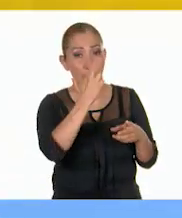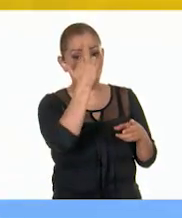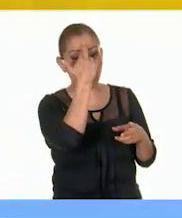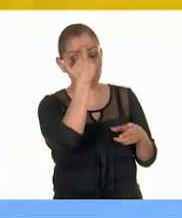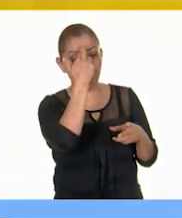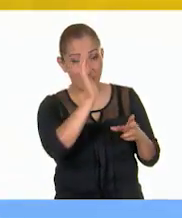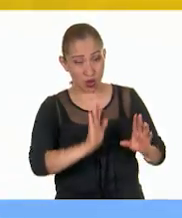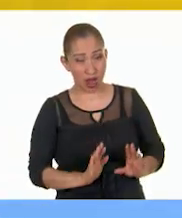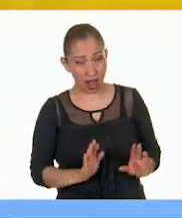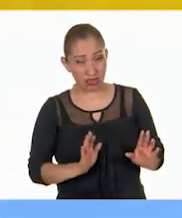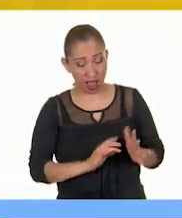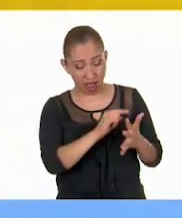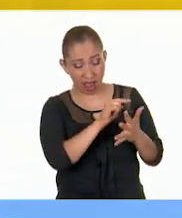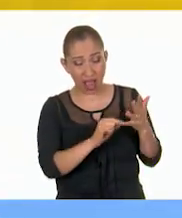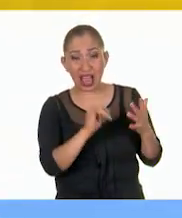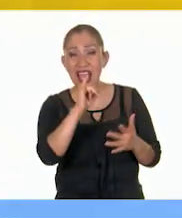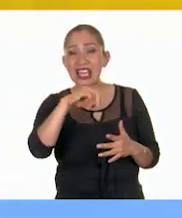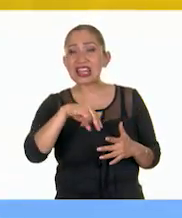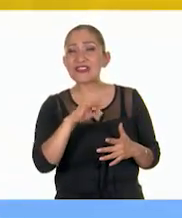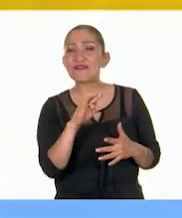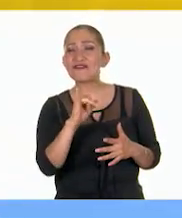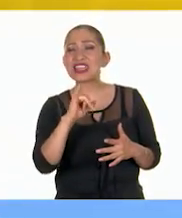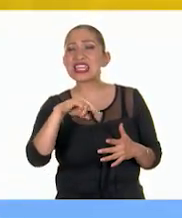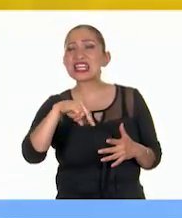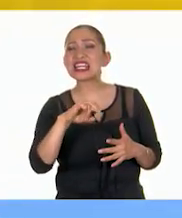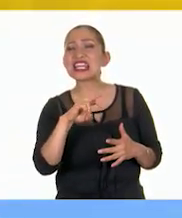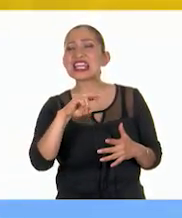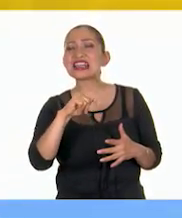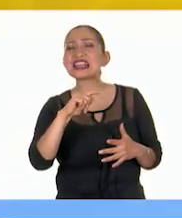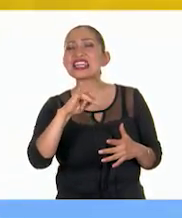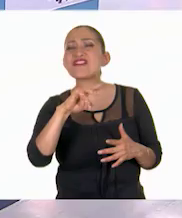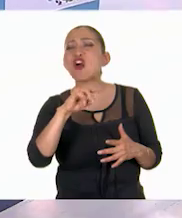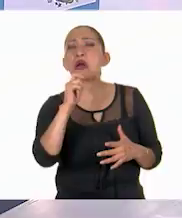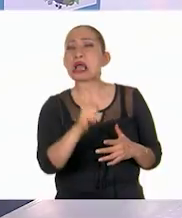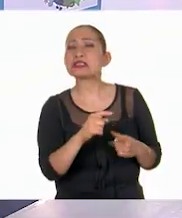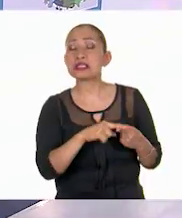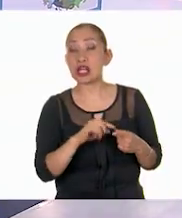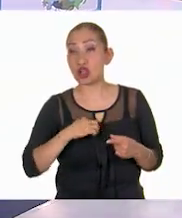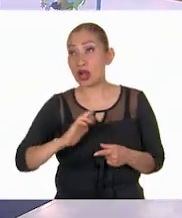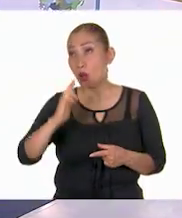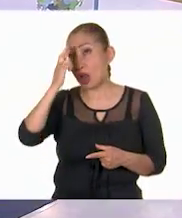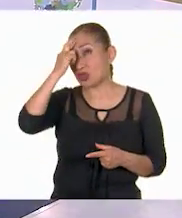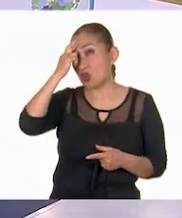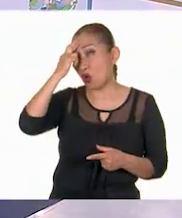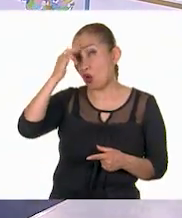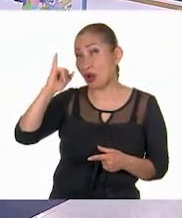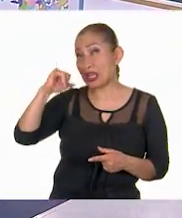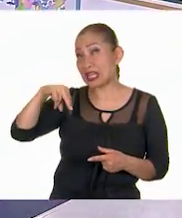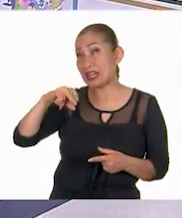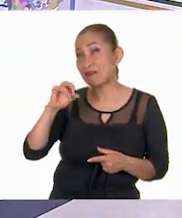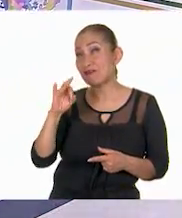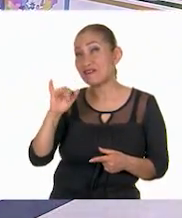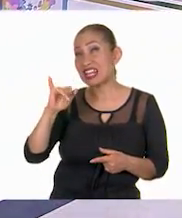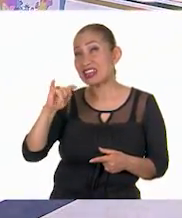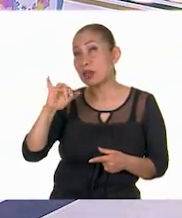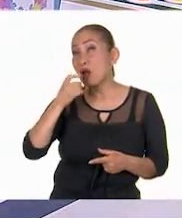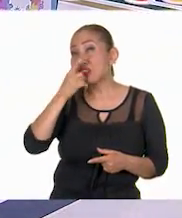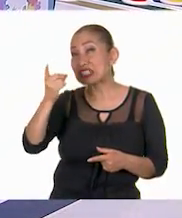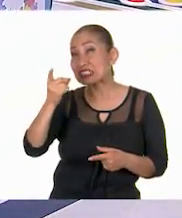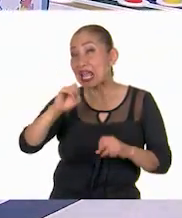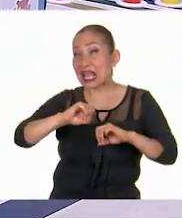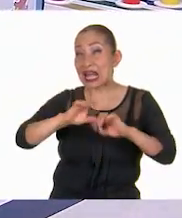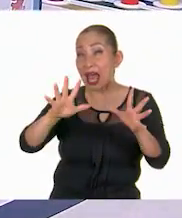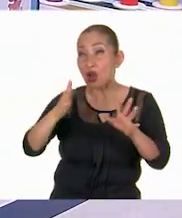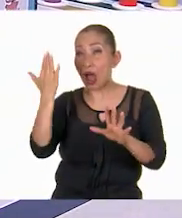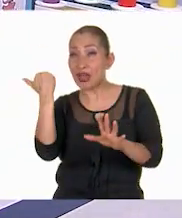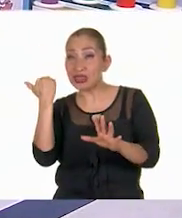las características del infinitivo? Pues recuerdo que los infinitivos no están determinados o no tienen un